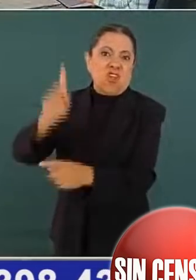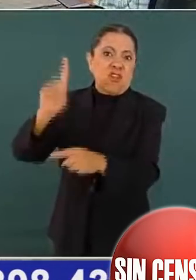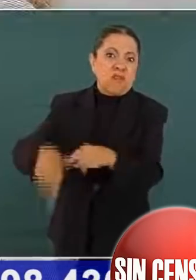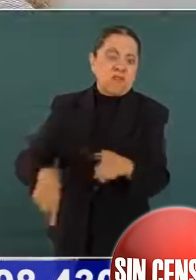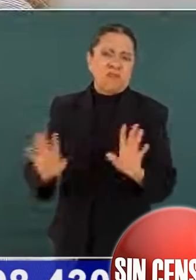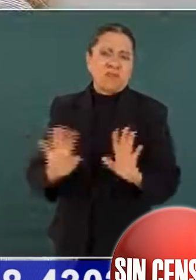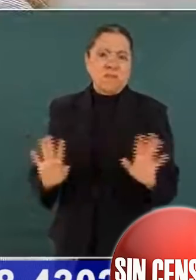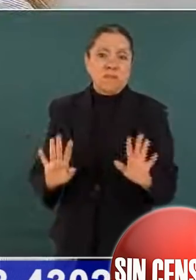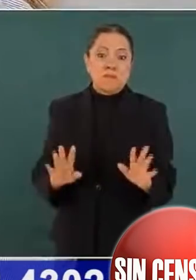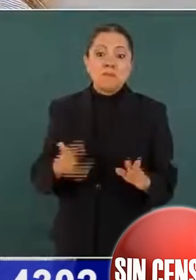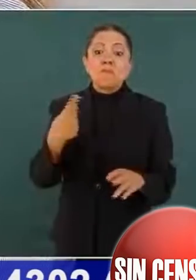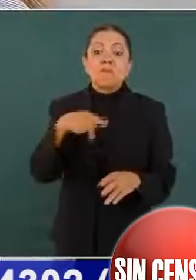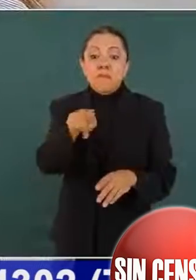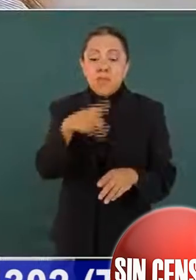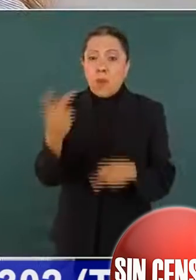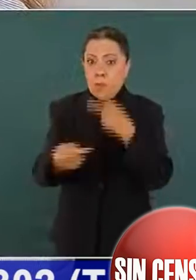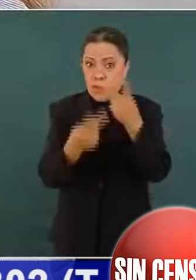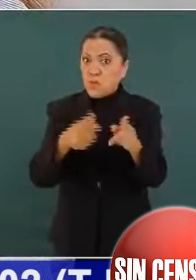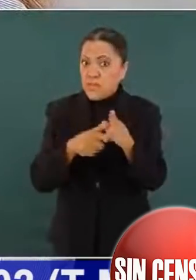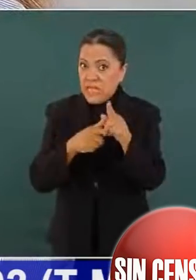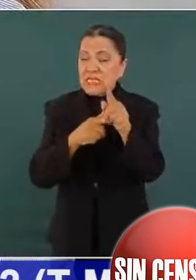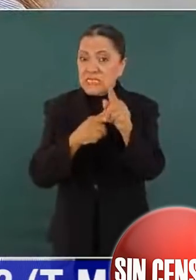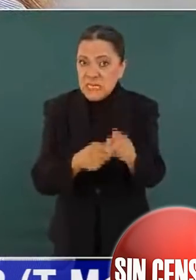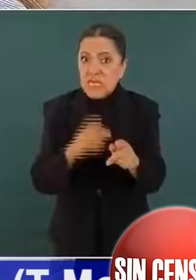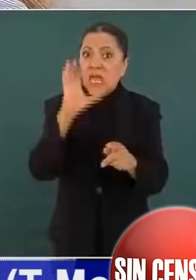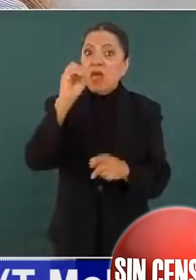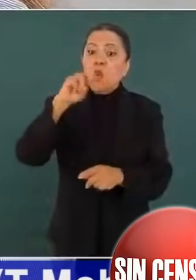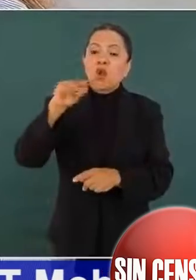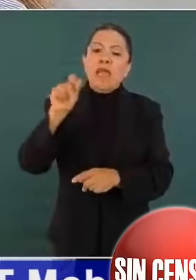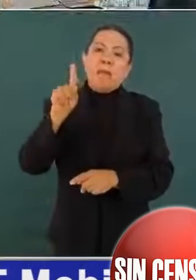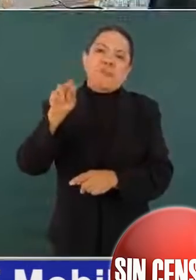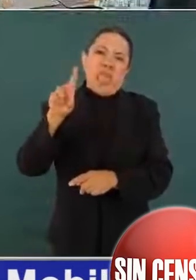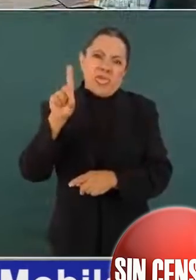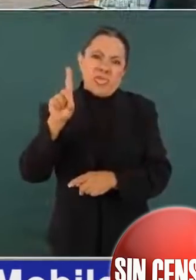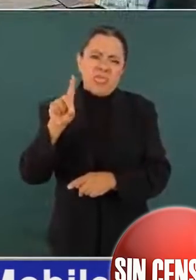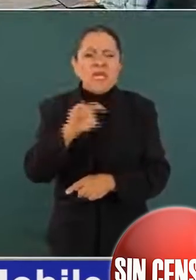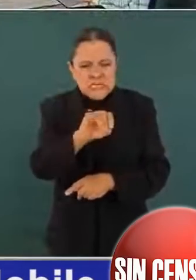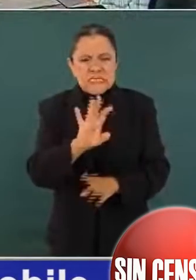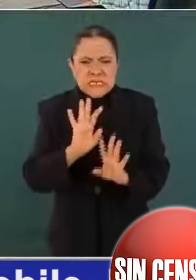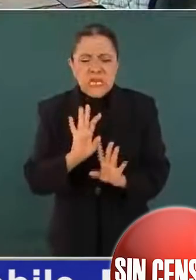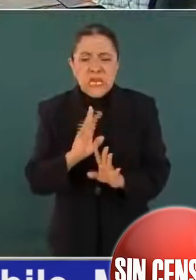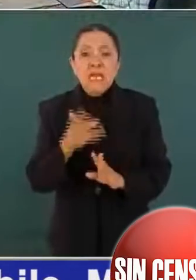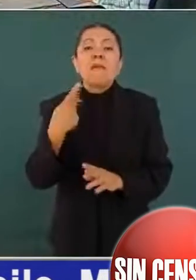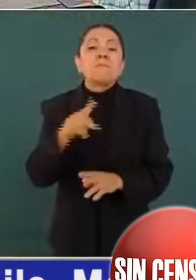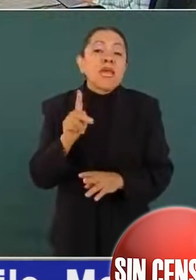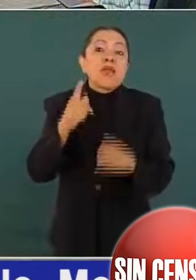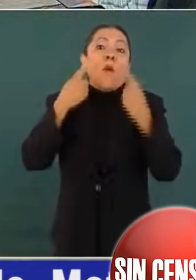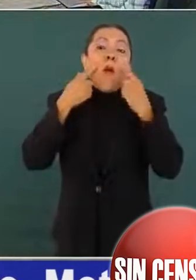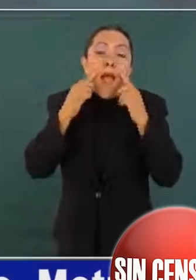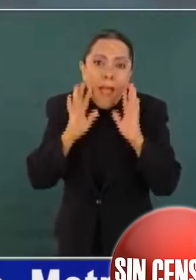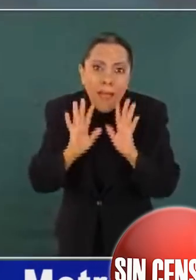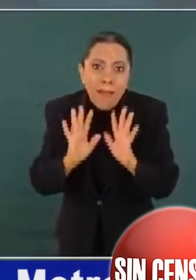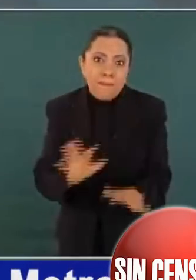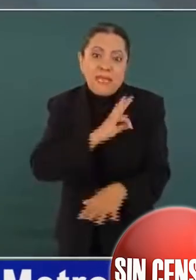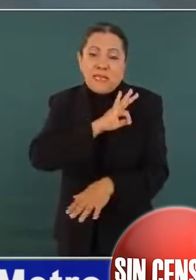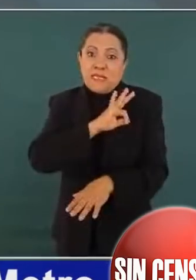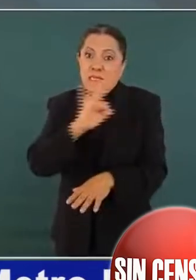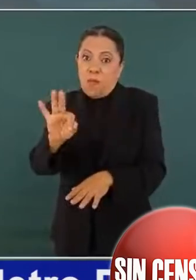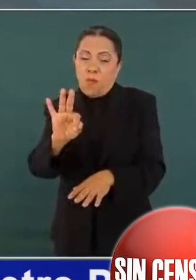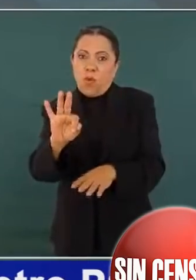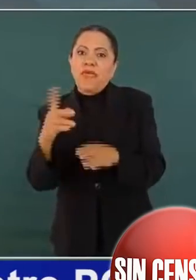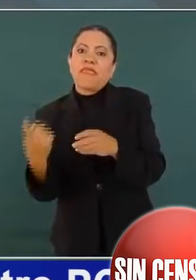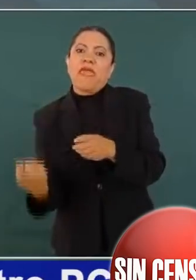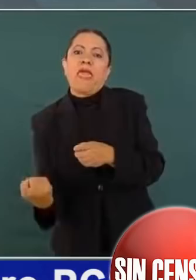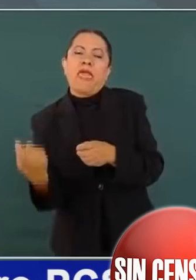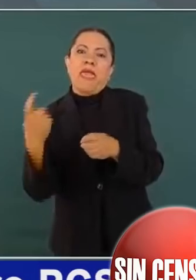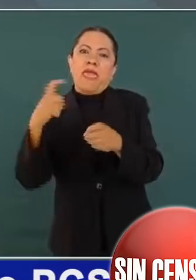Sí, aunque veríamos también la forma de que se integre,